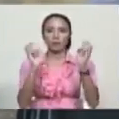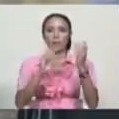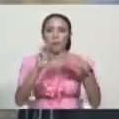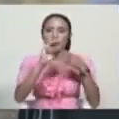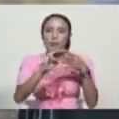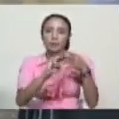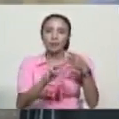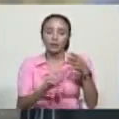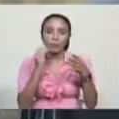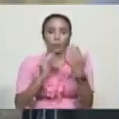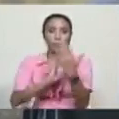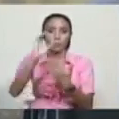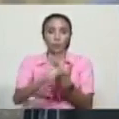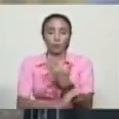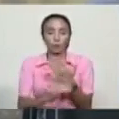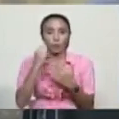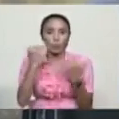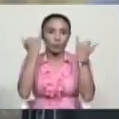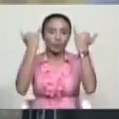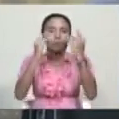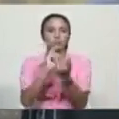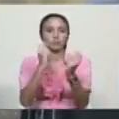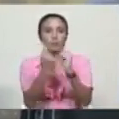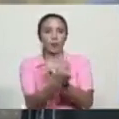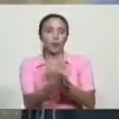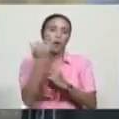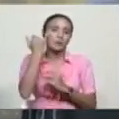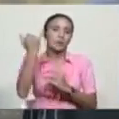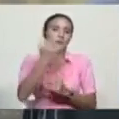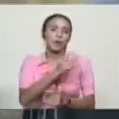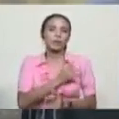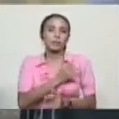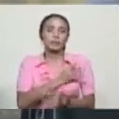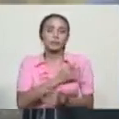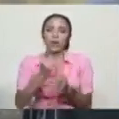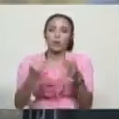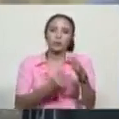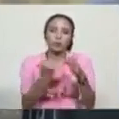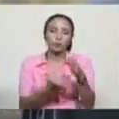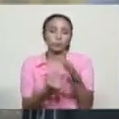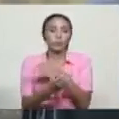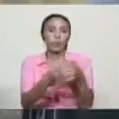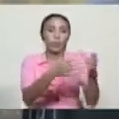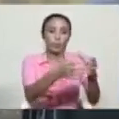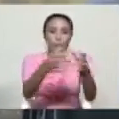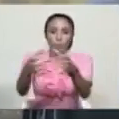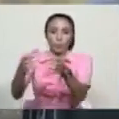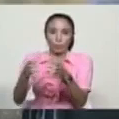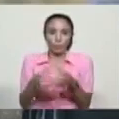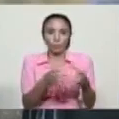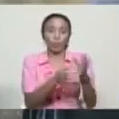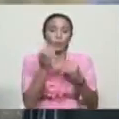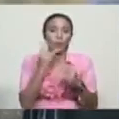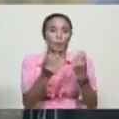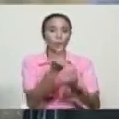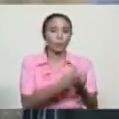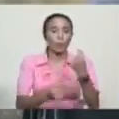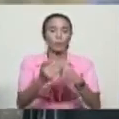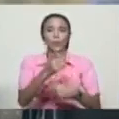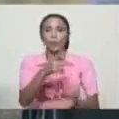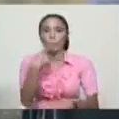es la idea de un instituto que pudiese formar equipos a nivel económico,